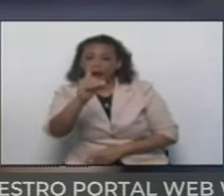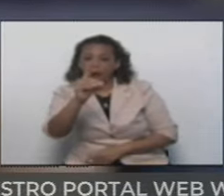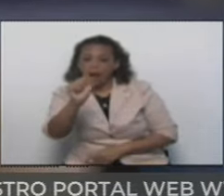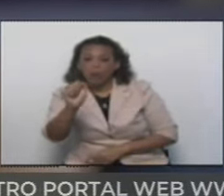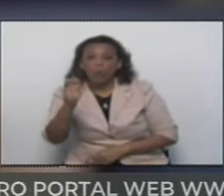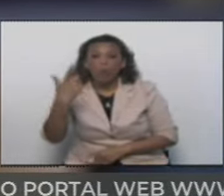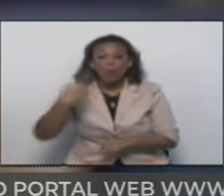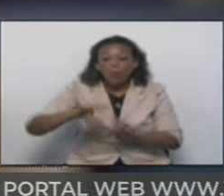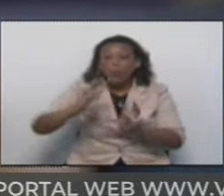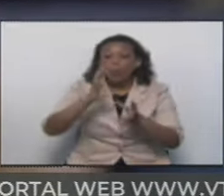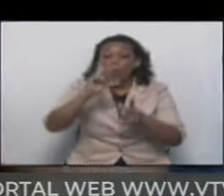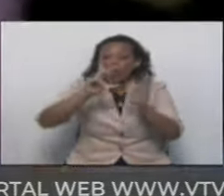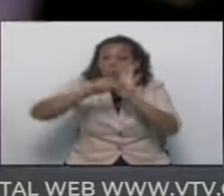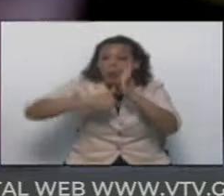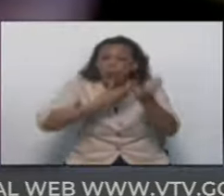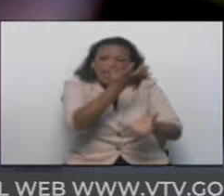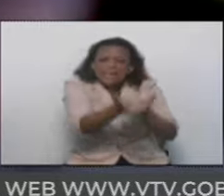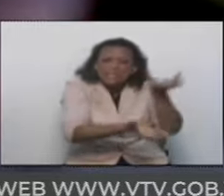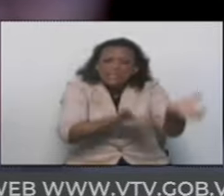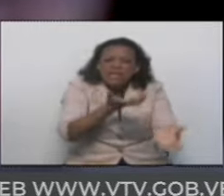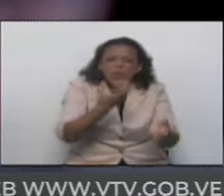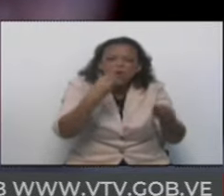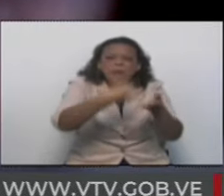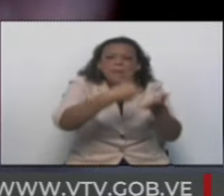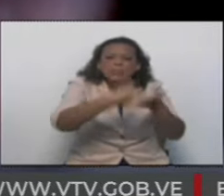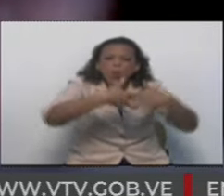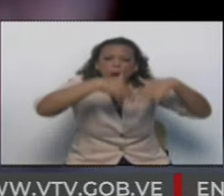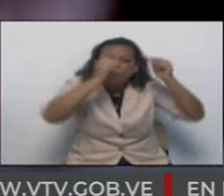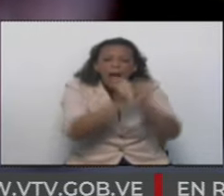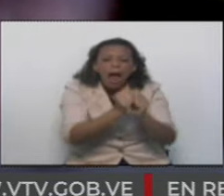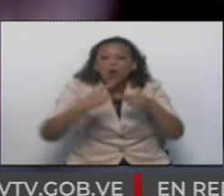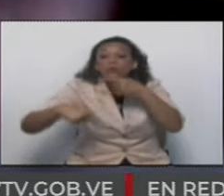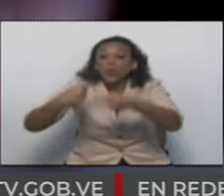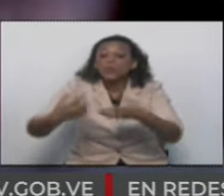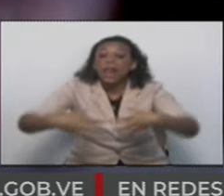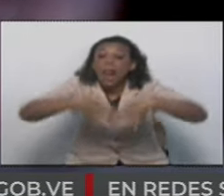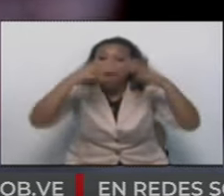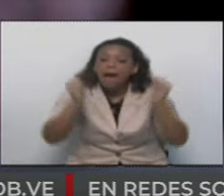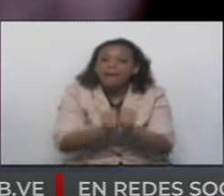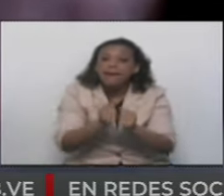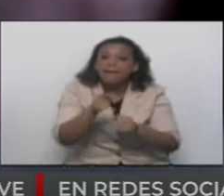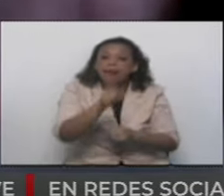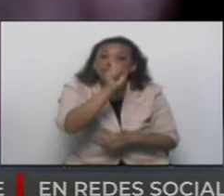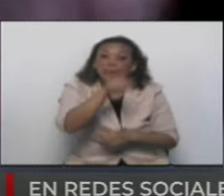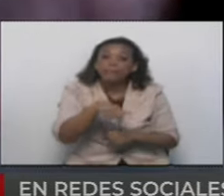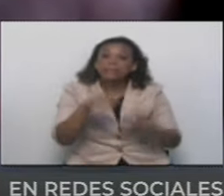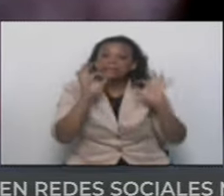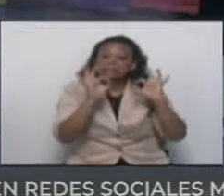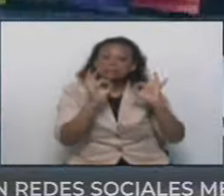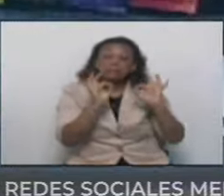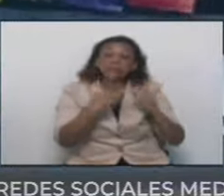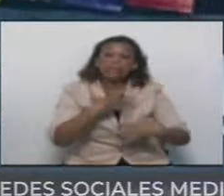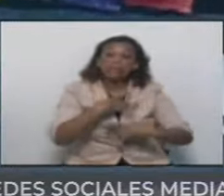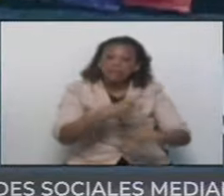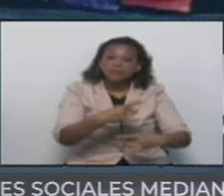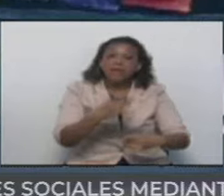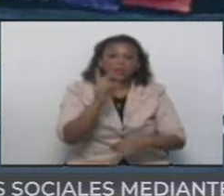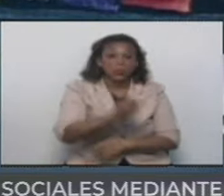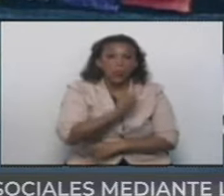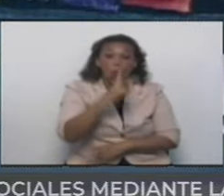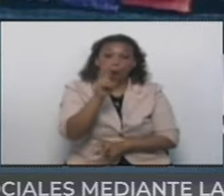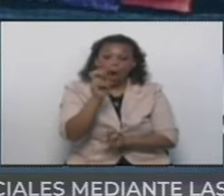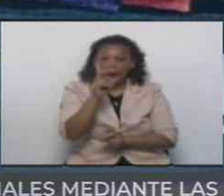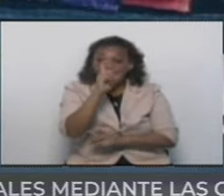guerra, 2013-2021, premio Casa de las Américas. Trabajo también bien interesante sobre estos